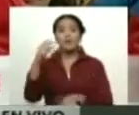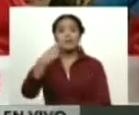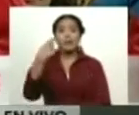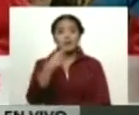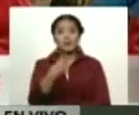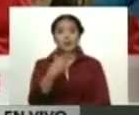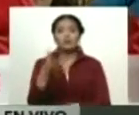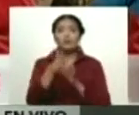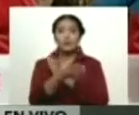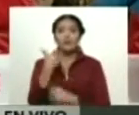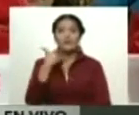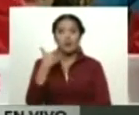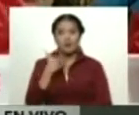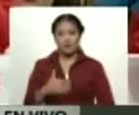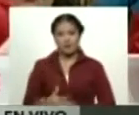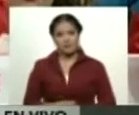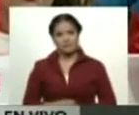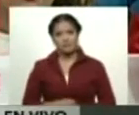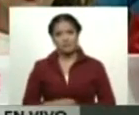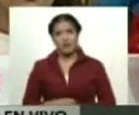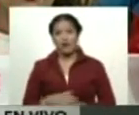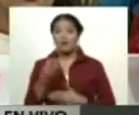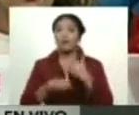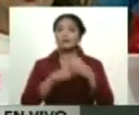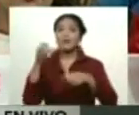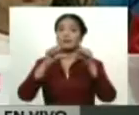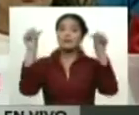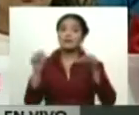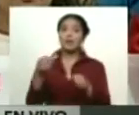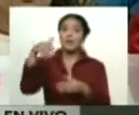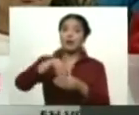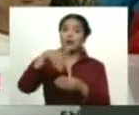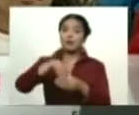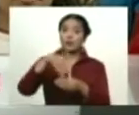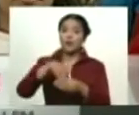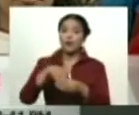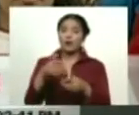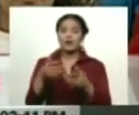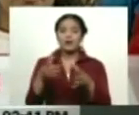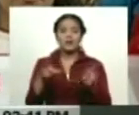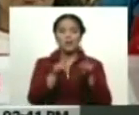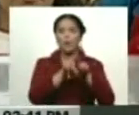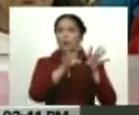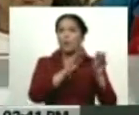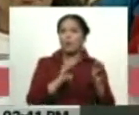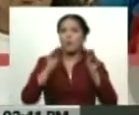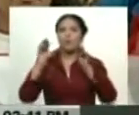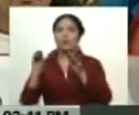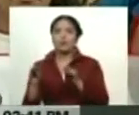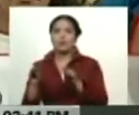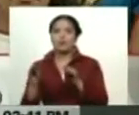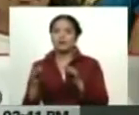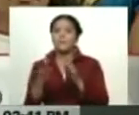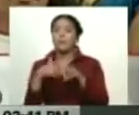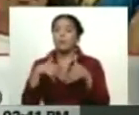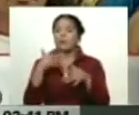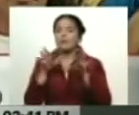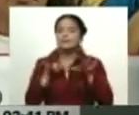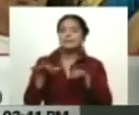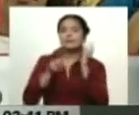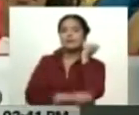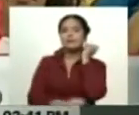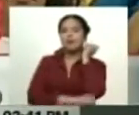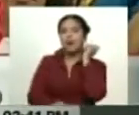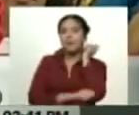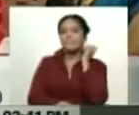fraude, que hacían sistemas electorales a imagen y semejanza de las capacidades de hacer trampa y de la maldad y